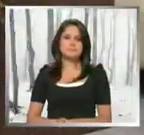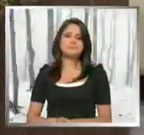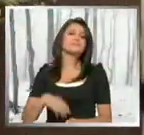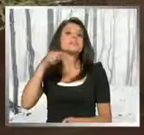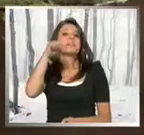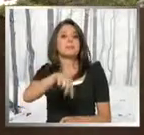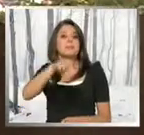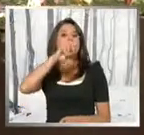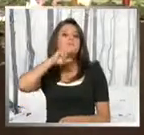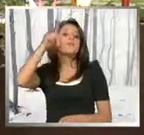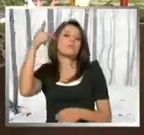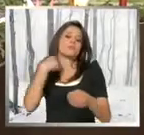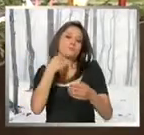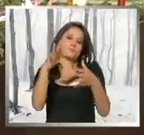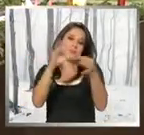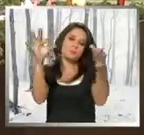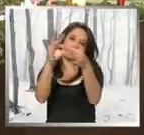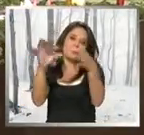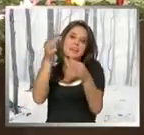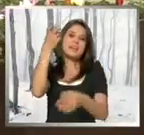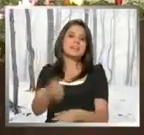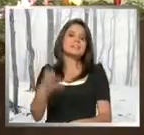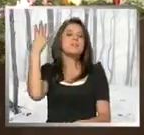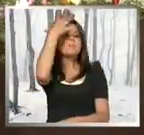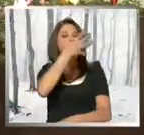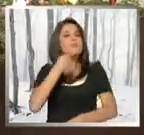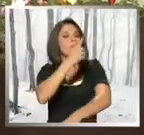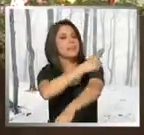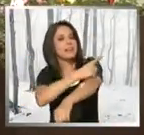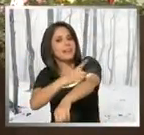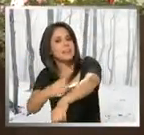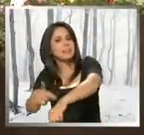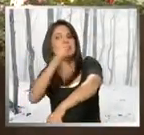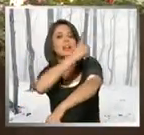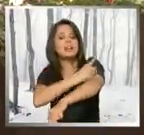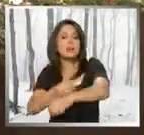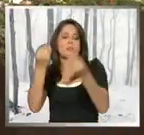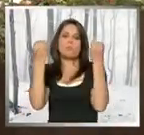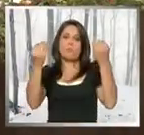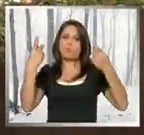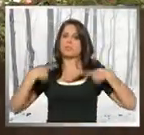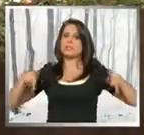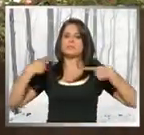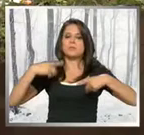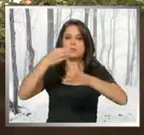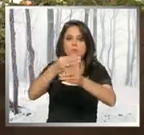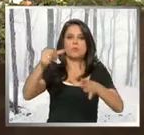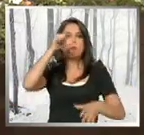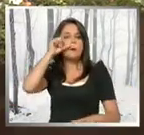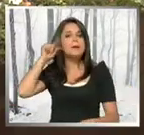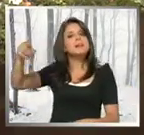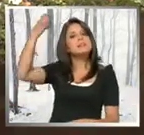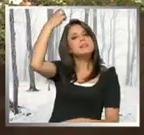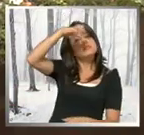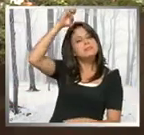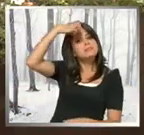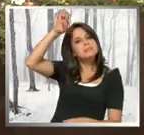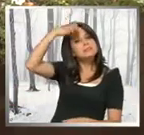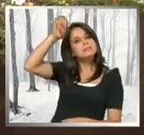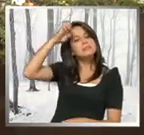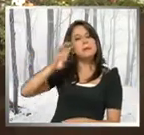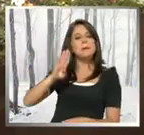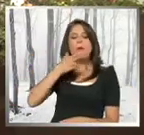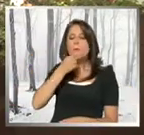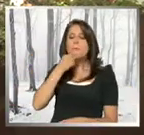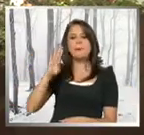Qué mejor continuar hablando de esta maravillosa delegación, también una delegación muy poblada, que con nuestro experto Juan Becerra, que siempre nos